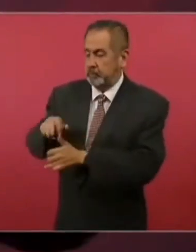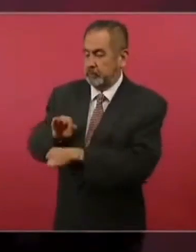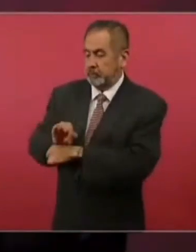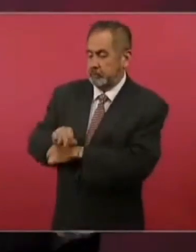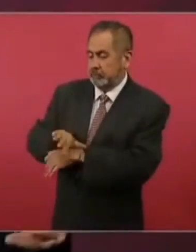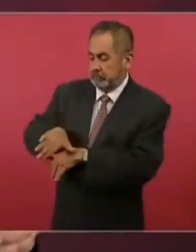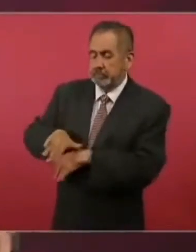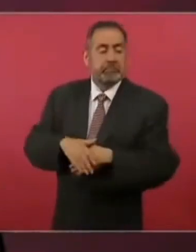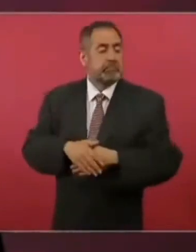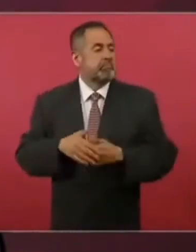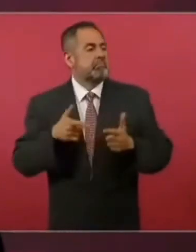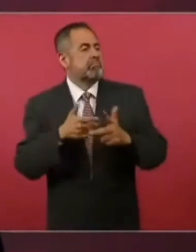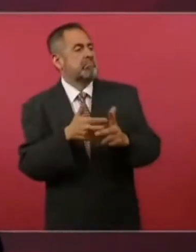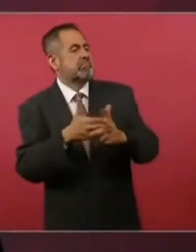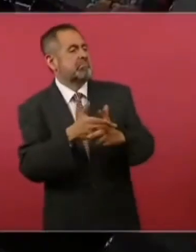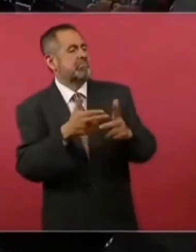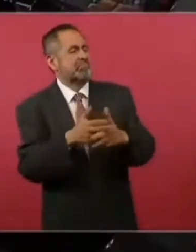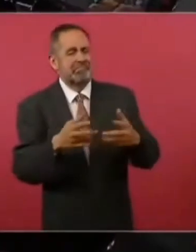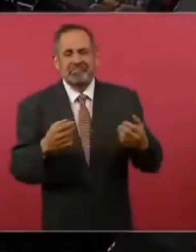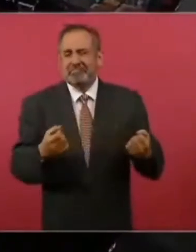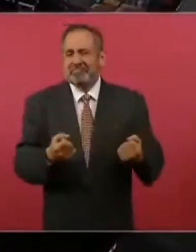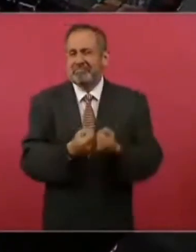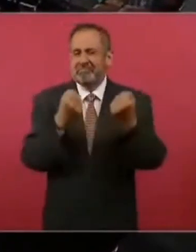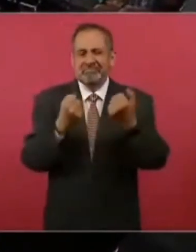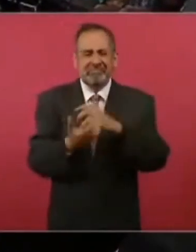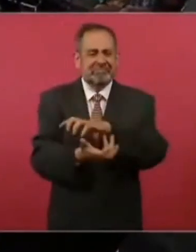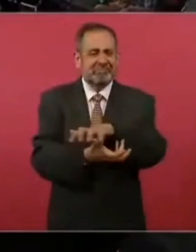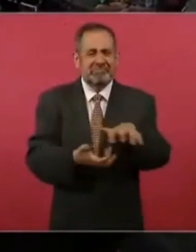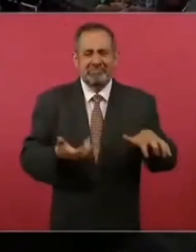Eso era lo que sucedía.